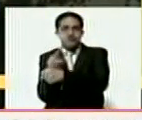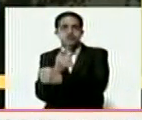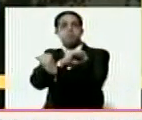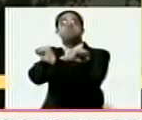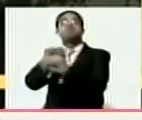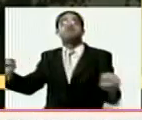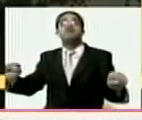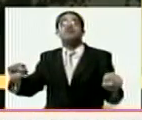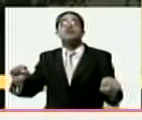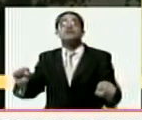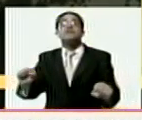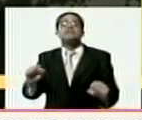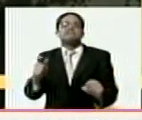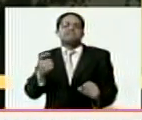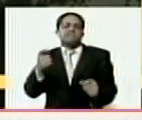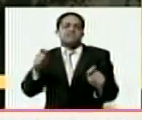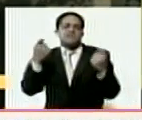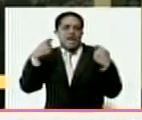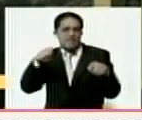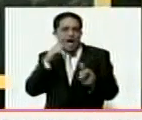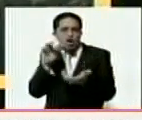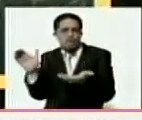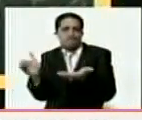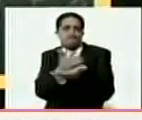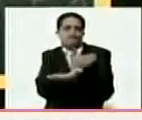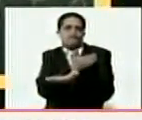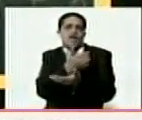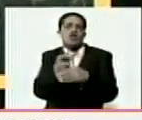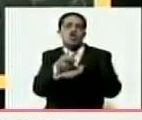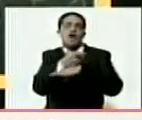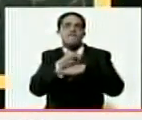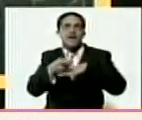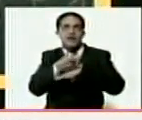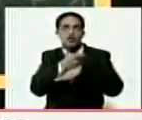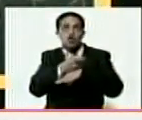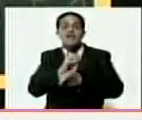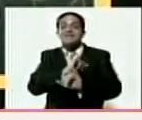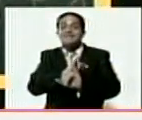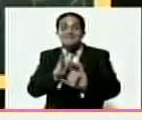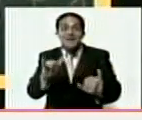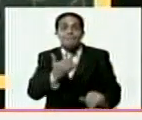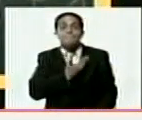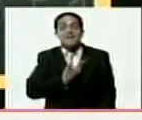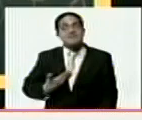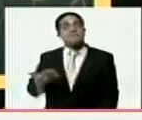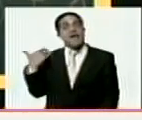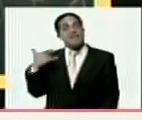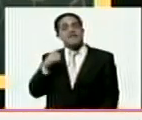altos jefes del Estado venezolano, ya el presidente Maduro venía denunciando el entrenamiento